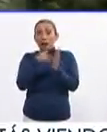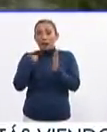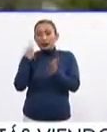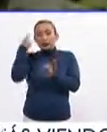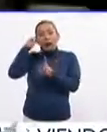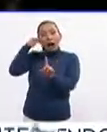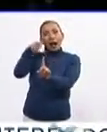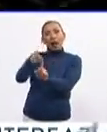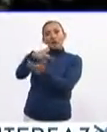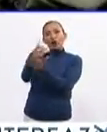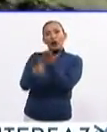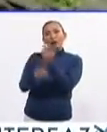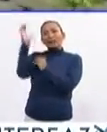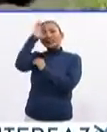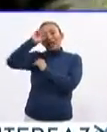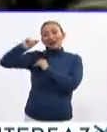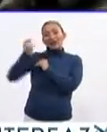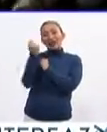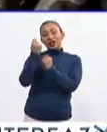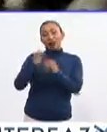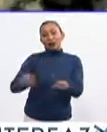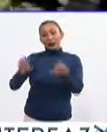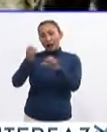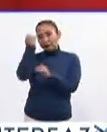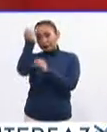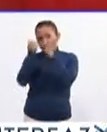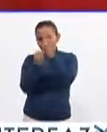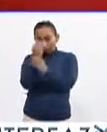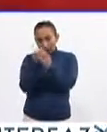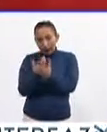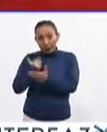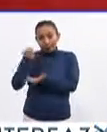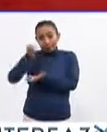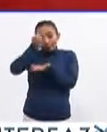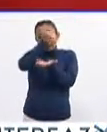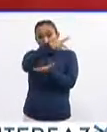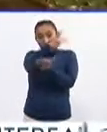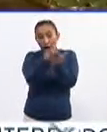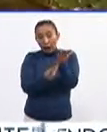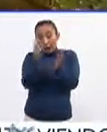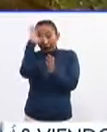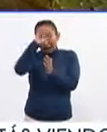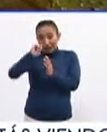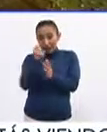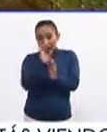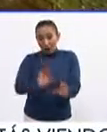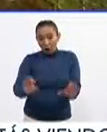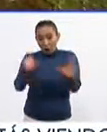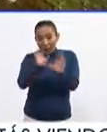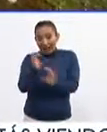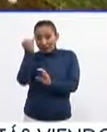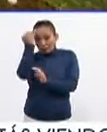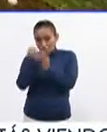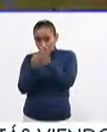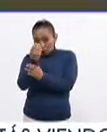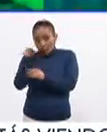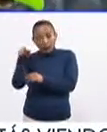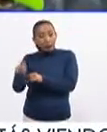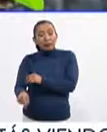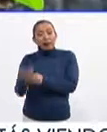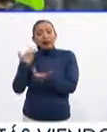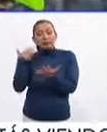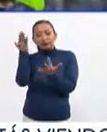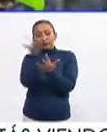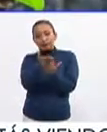se destinarán al programa de Ciencia, Tecnología e Innovación. El presupuesto del programa de Ciencia, Tecnología e Innovación